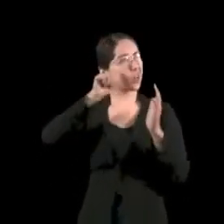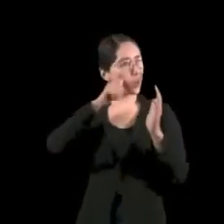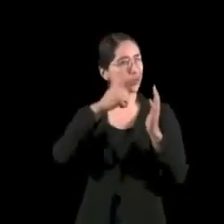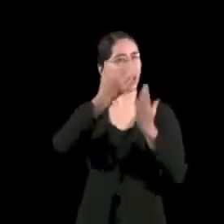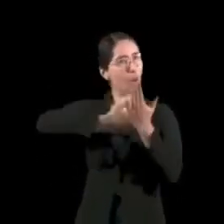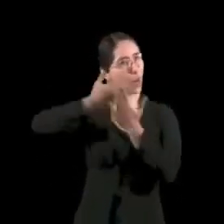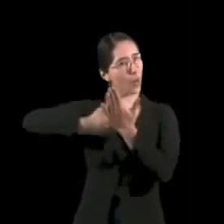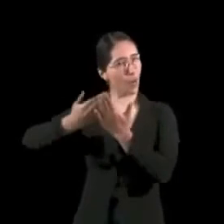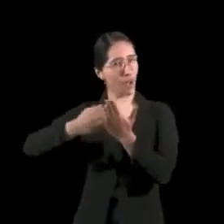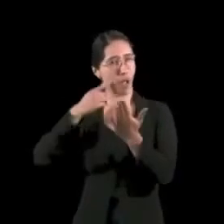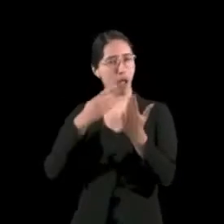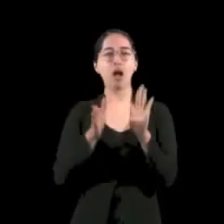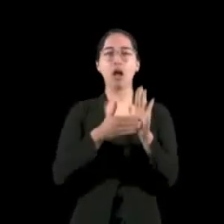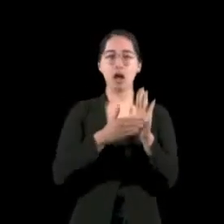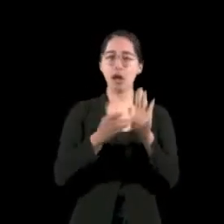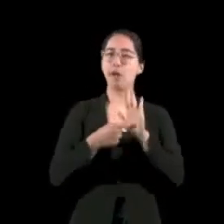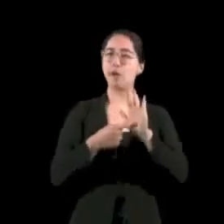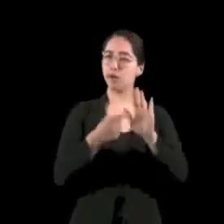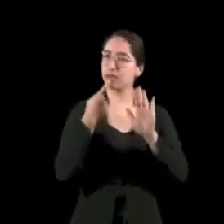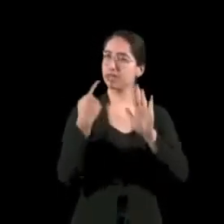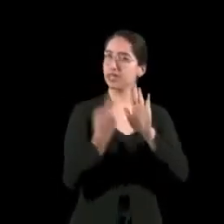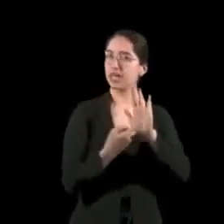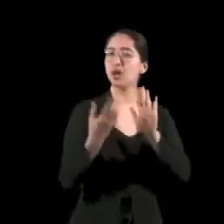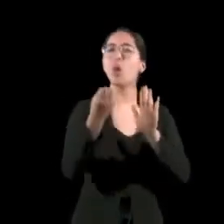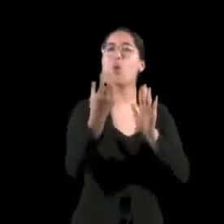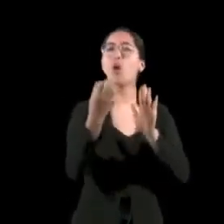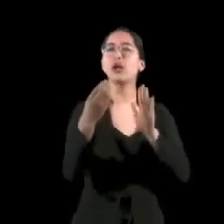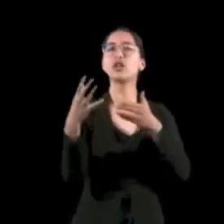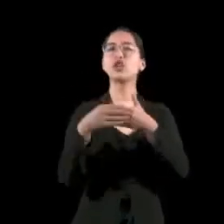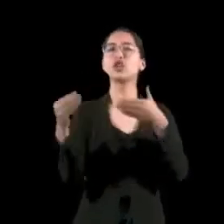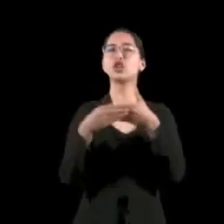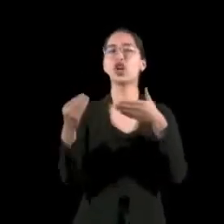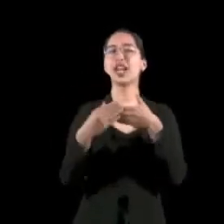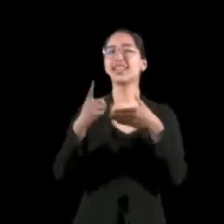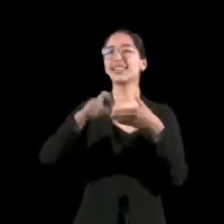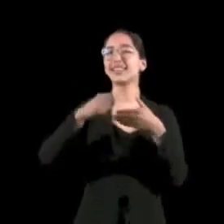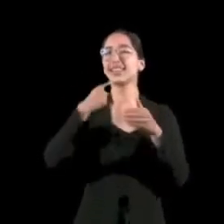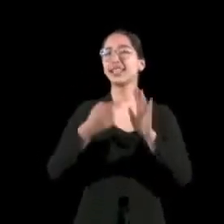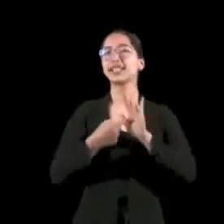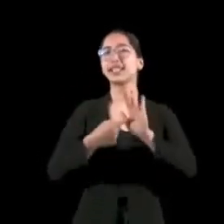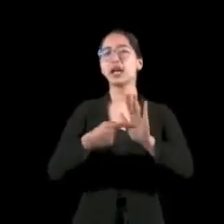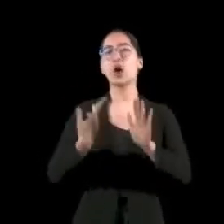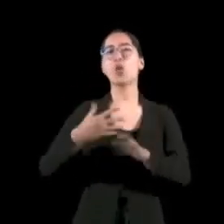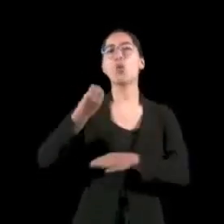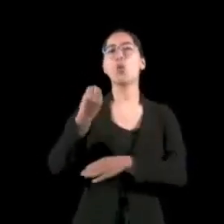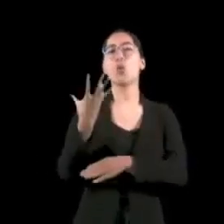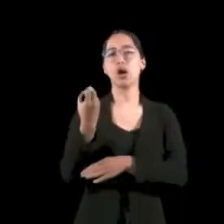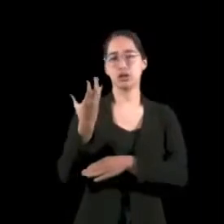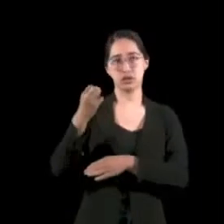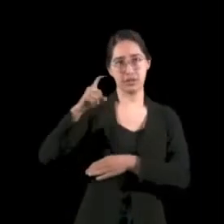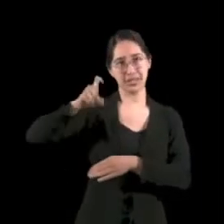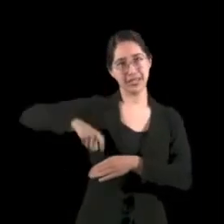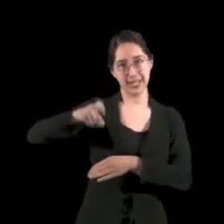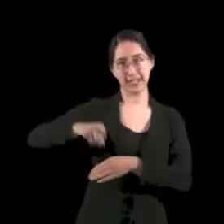los tiene, que son públicos, se dice cuántos millones de dólares se necesitan. Y yo recuerdo